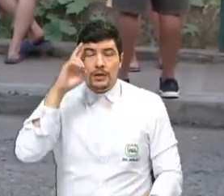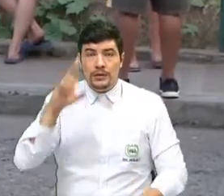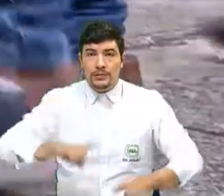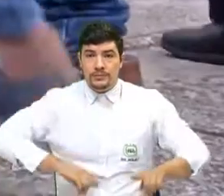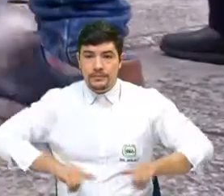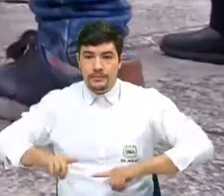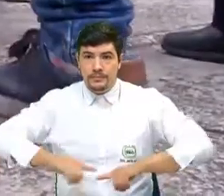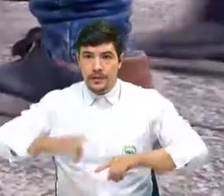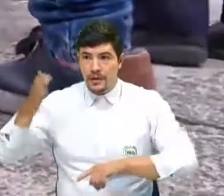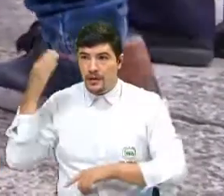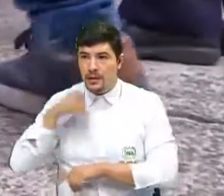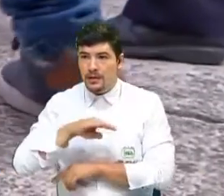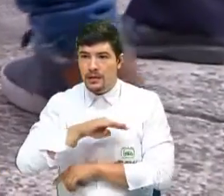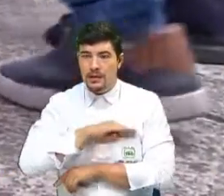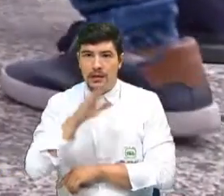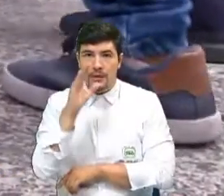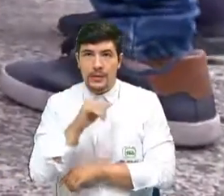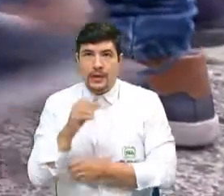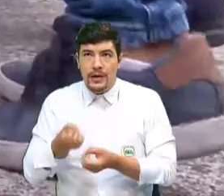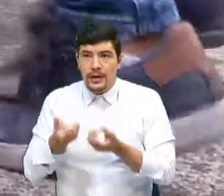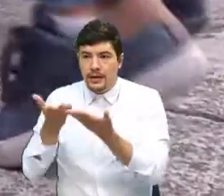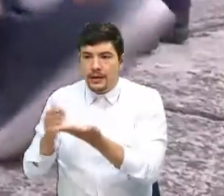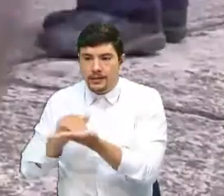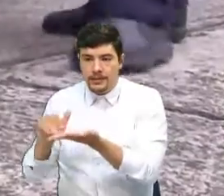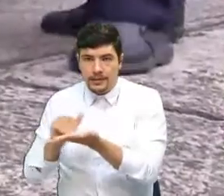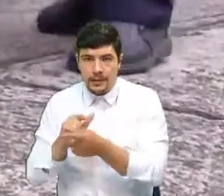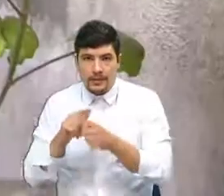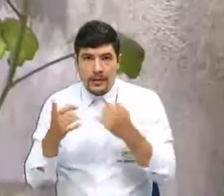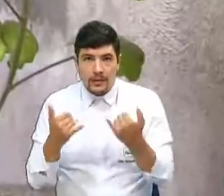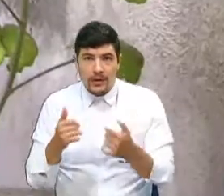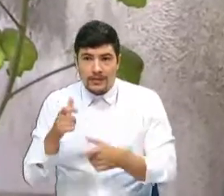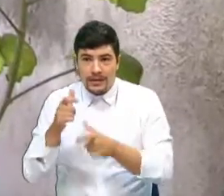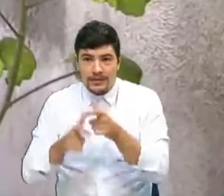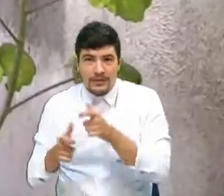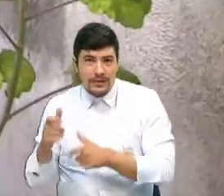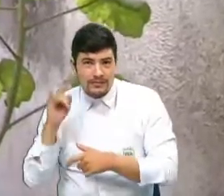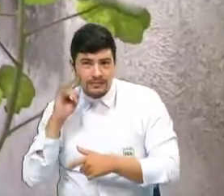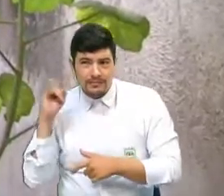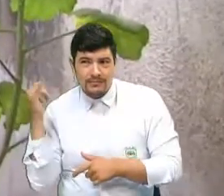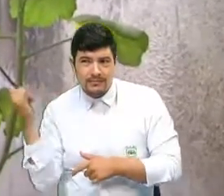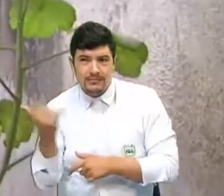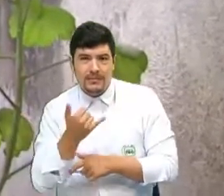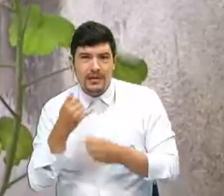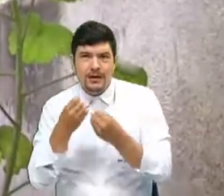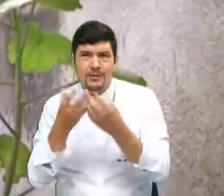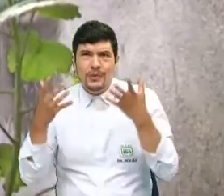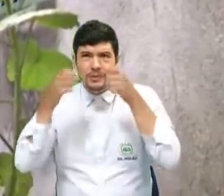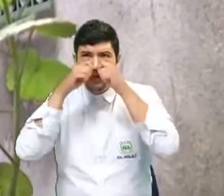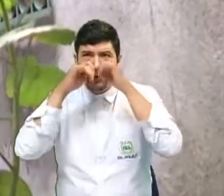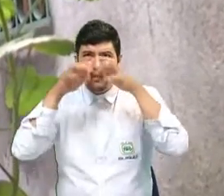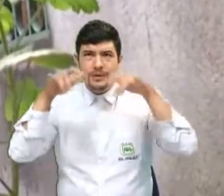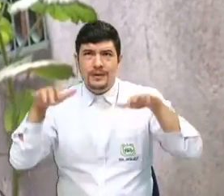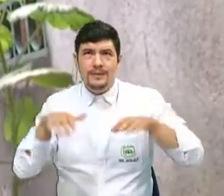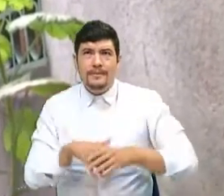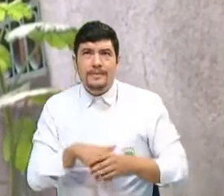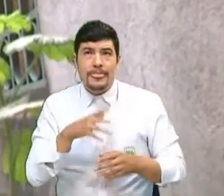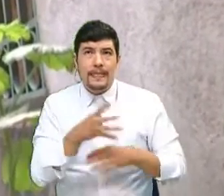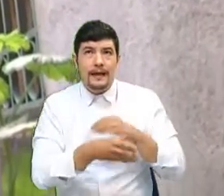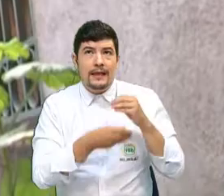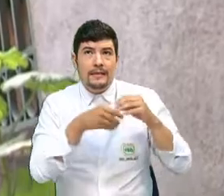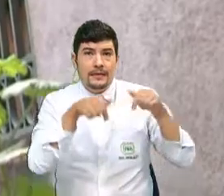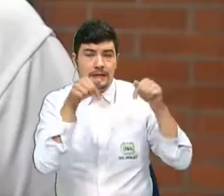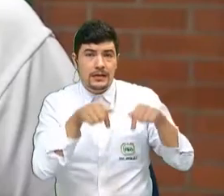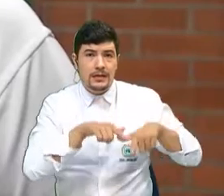no han dado soluciones y hoy los afectados denuncian la contaminación que se evidencia en este lugar además acá tenemos tanta contaminación